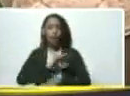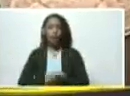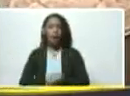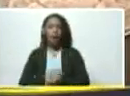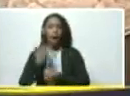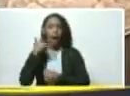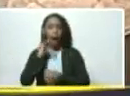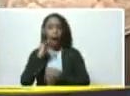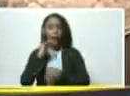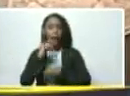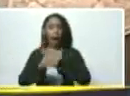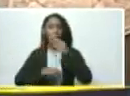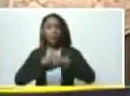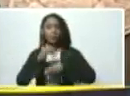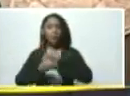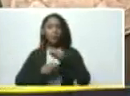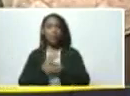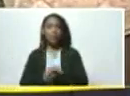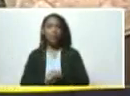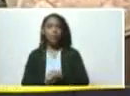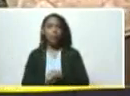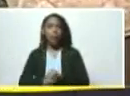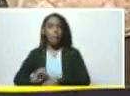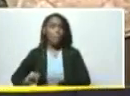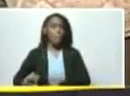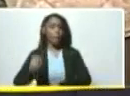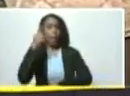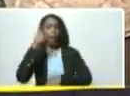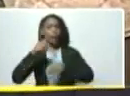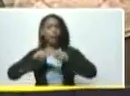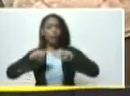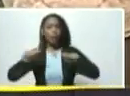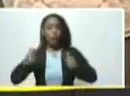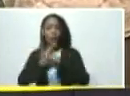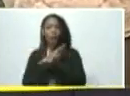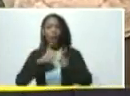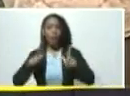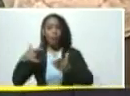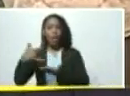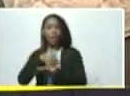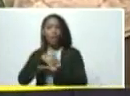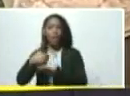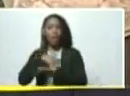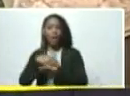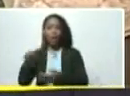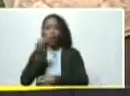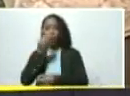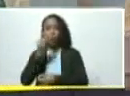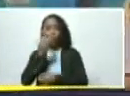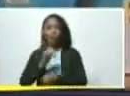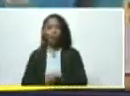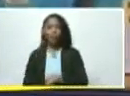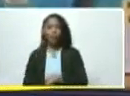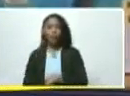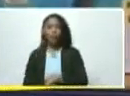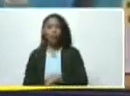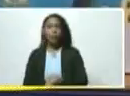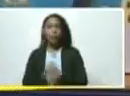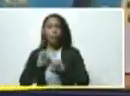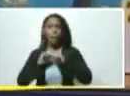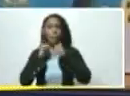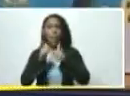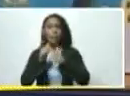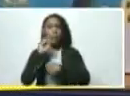está decretando el primer territorio libre de vulnerabilidad nutricional, y con el que